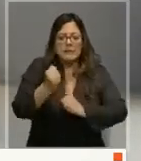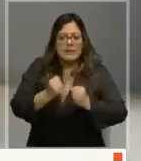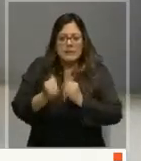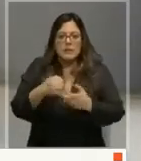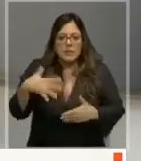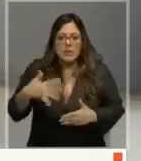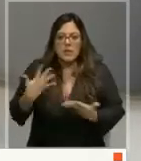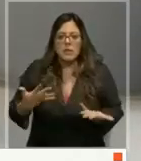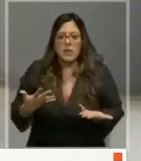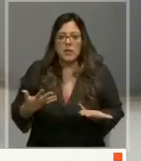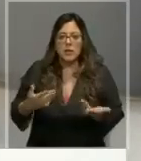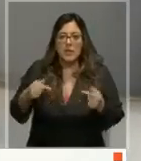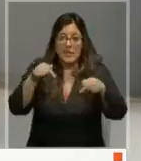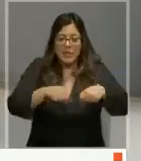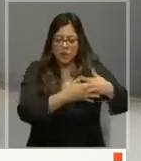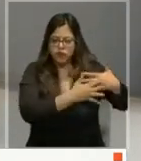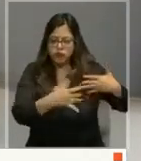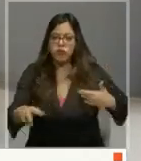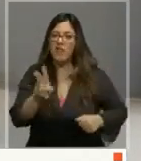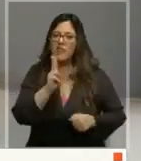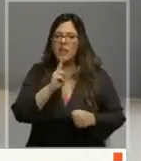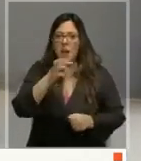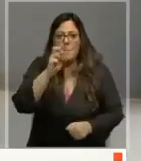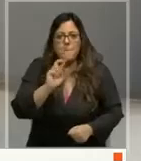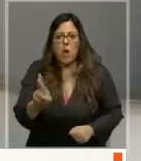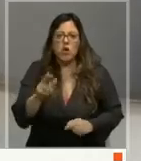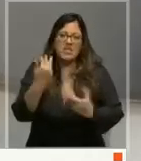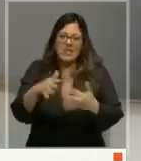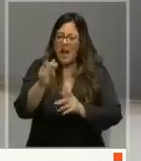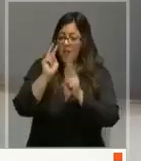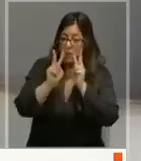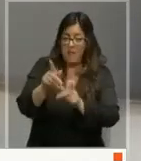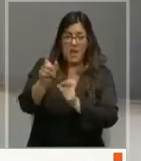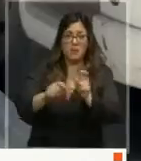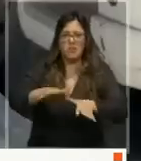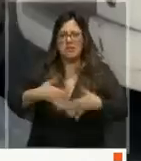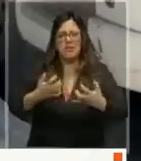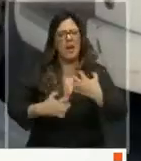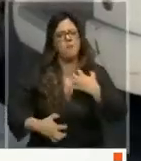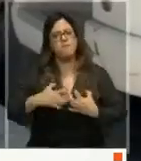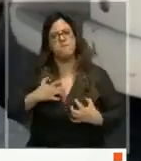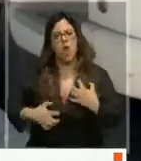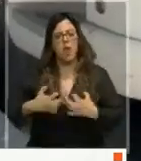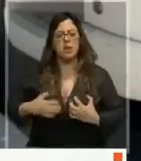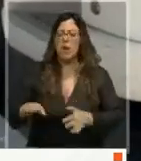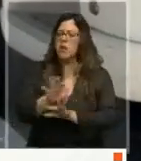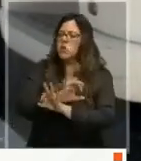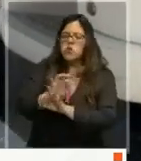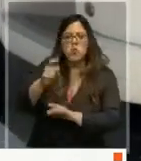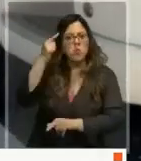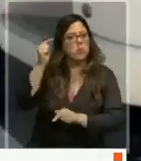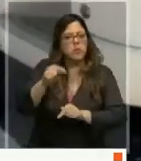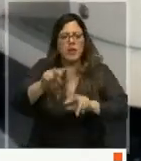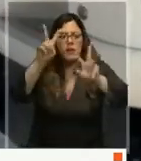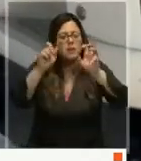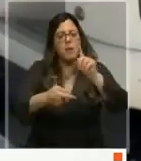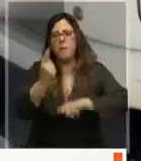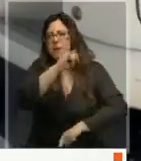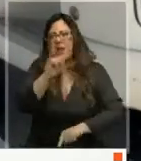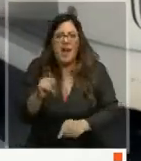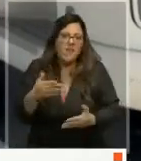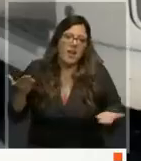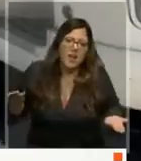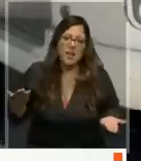todos lados. Creo que de aquí al viernes va a ser más terrible. La gente, ya el estado de ánimo de la gente es de molestia. Y nunca imaginé que iba a pasar esto, por primera vez que pasa